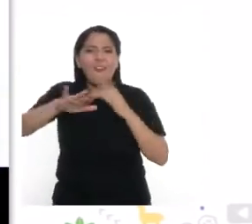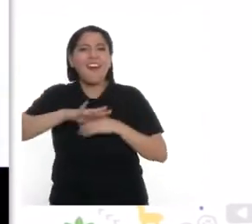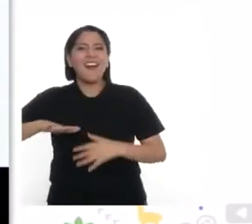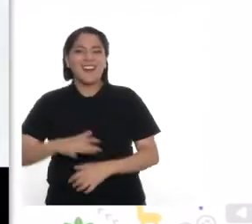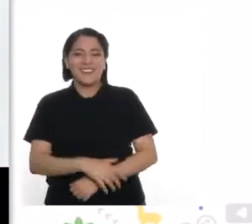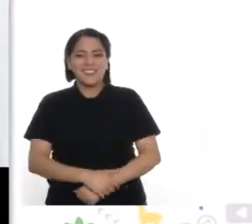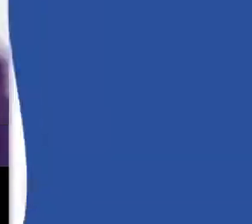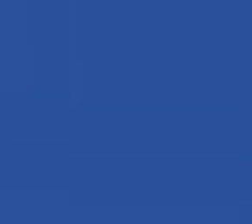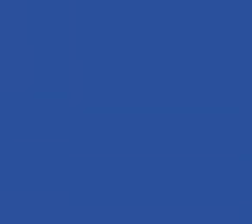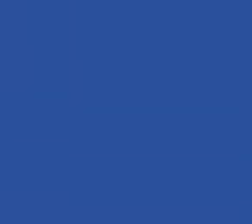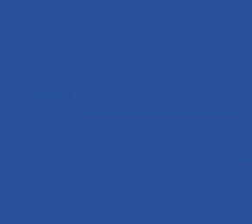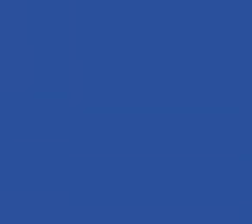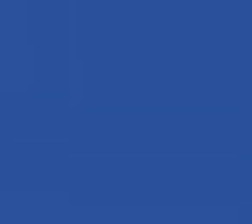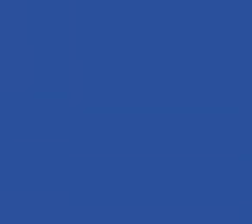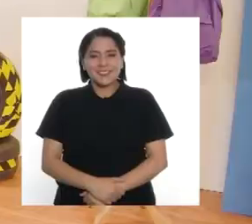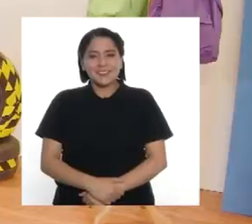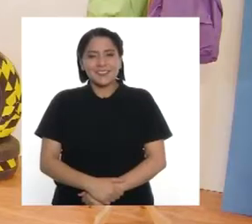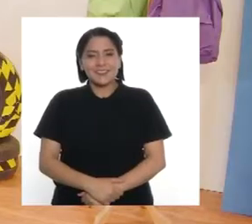un tocadisco.